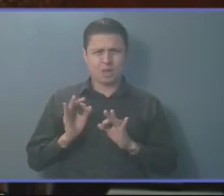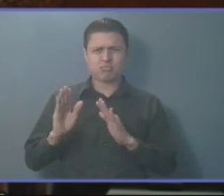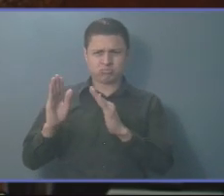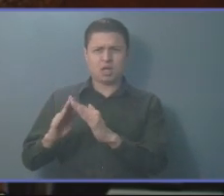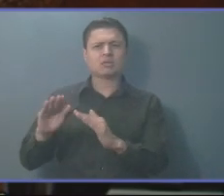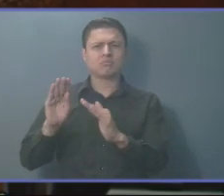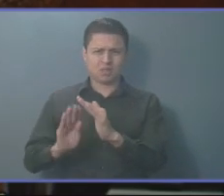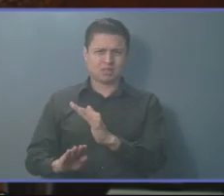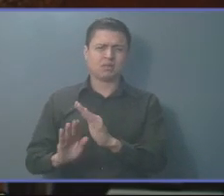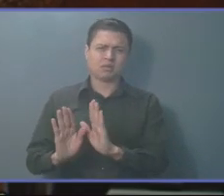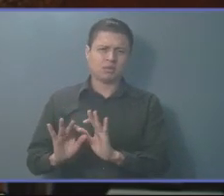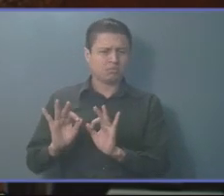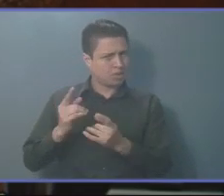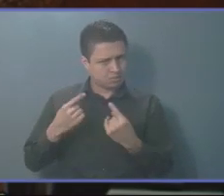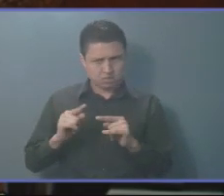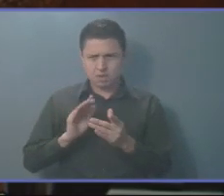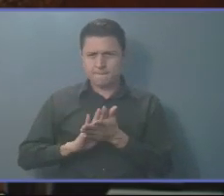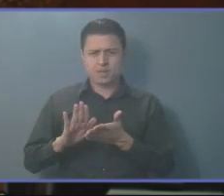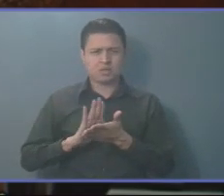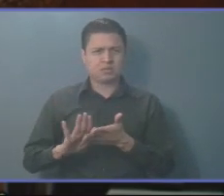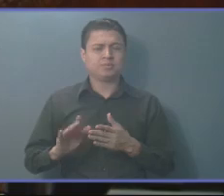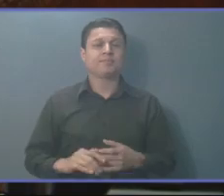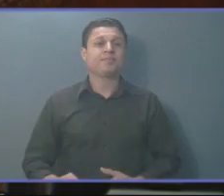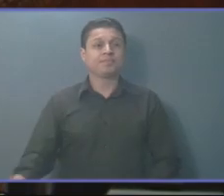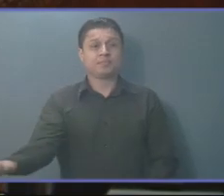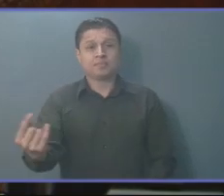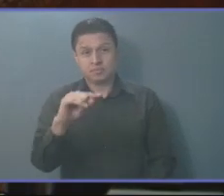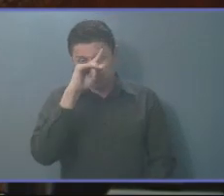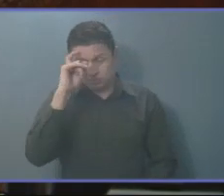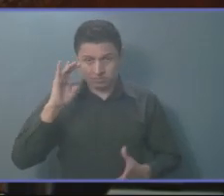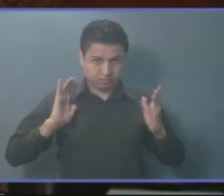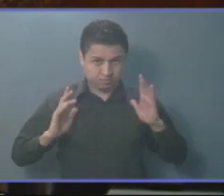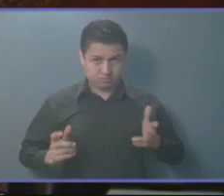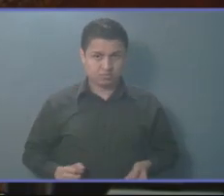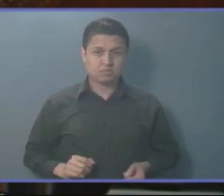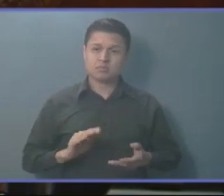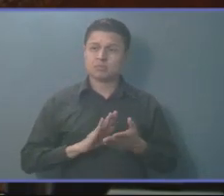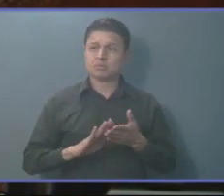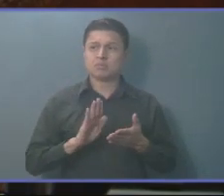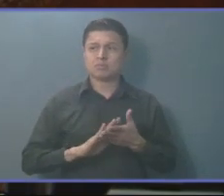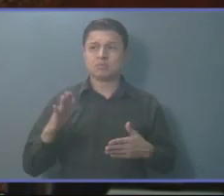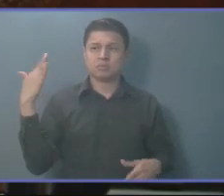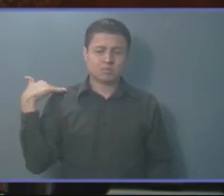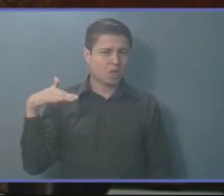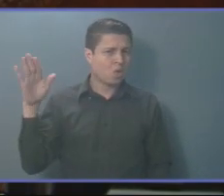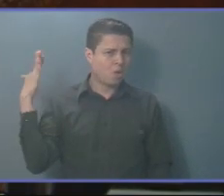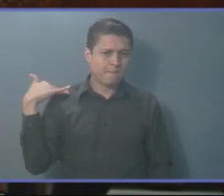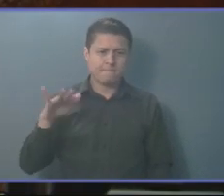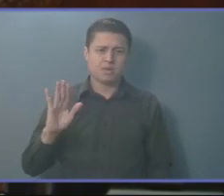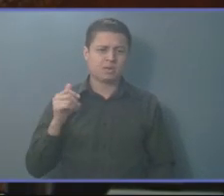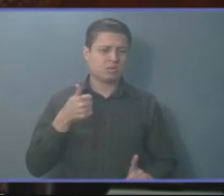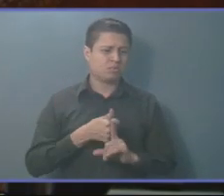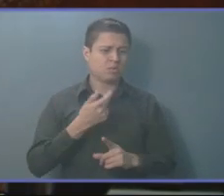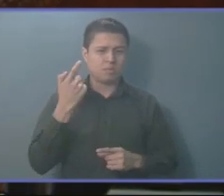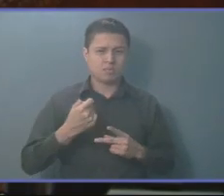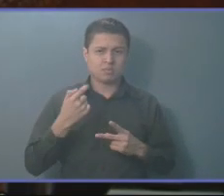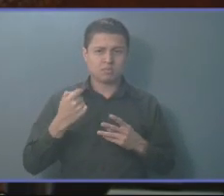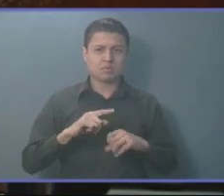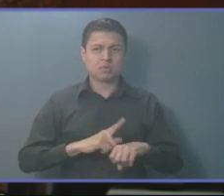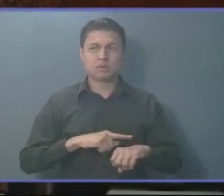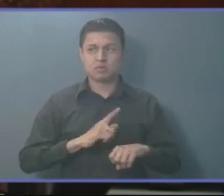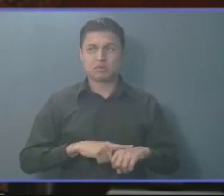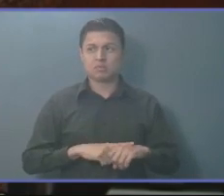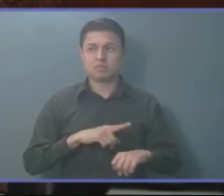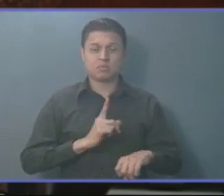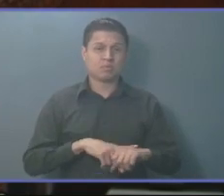superar la pandemia. Los empleados públicos tendrán la remuneración ordinaria correspondiente durante el tiempo que